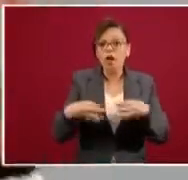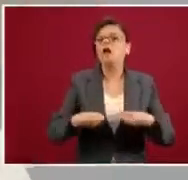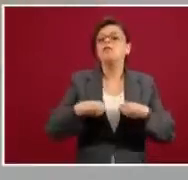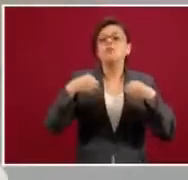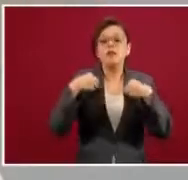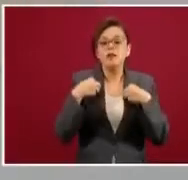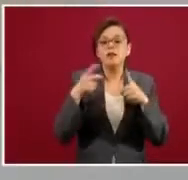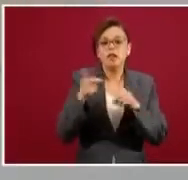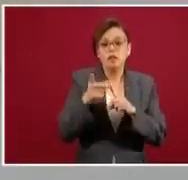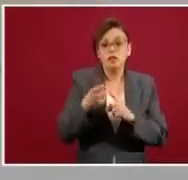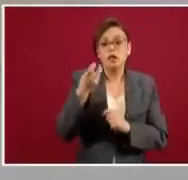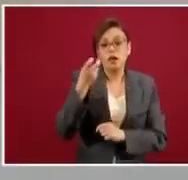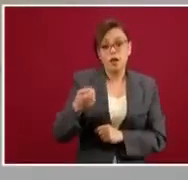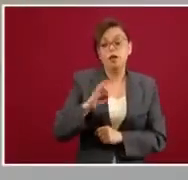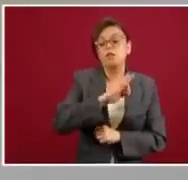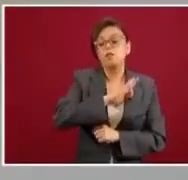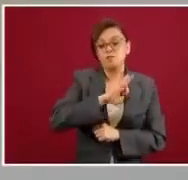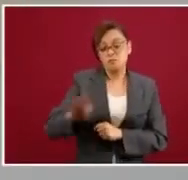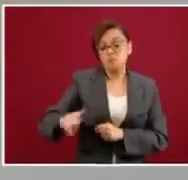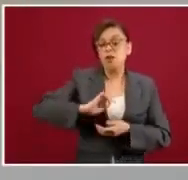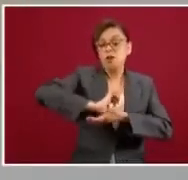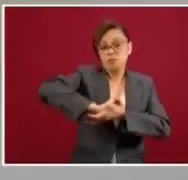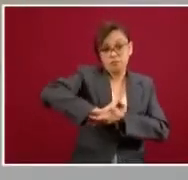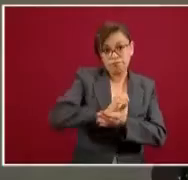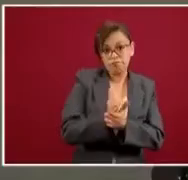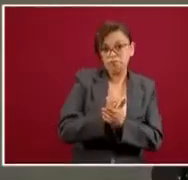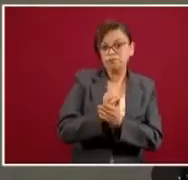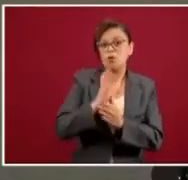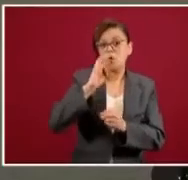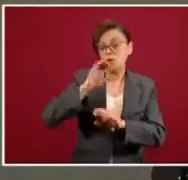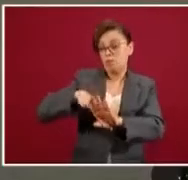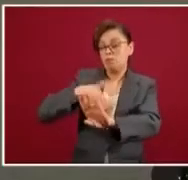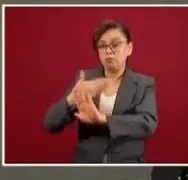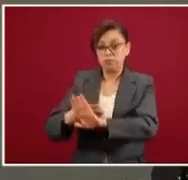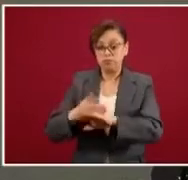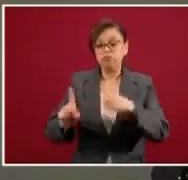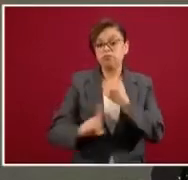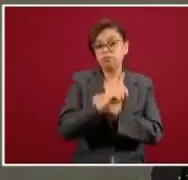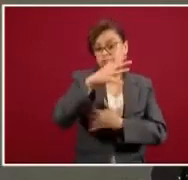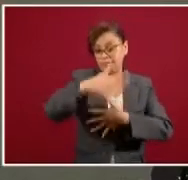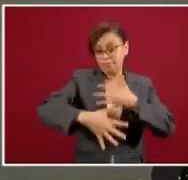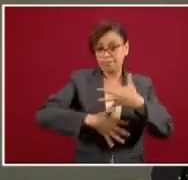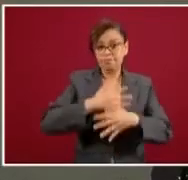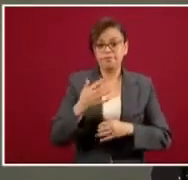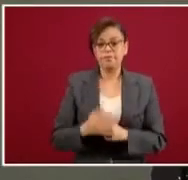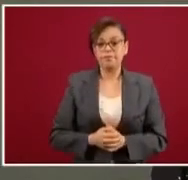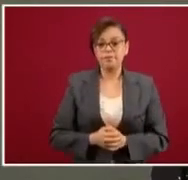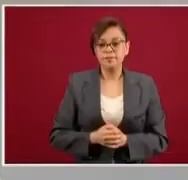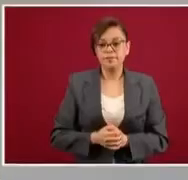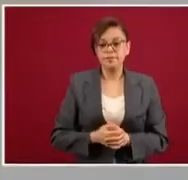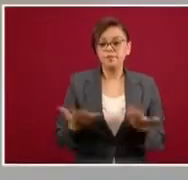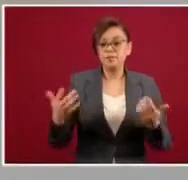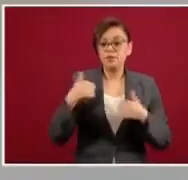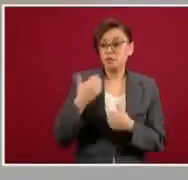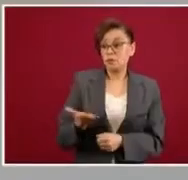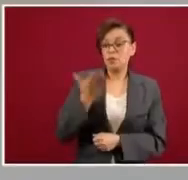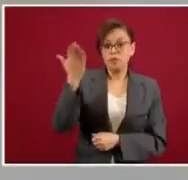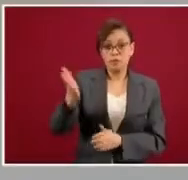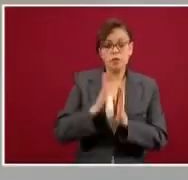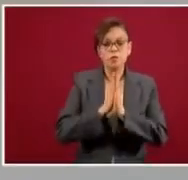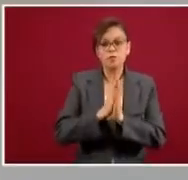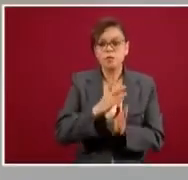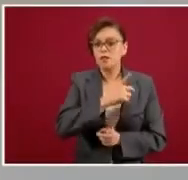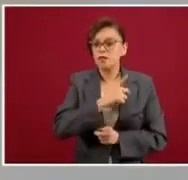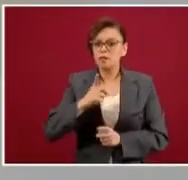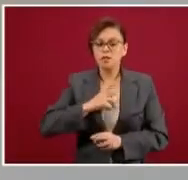fenómeno de agresión y discriminación. Yo les pido… ¿Es una violación de datos para ustedes? Lo que les pido es contribuyan al respeto a